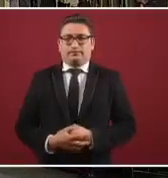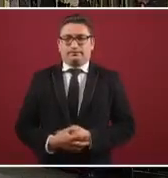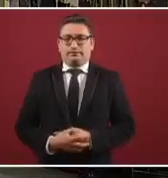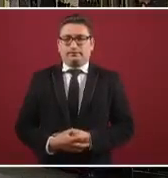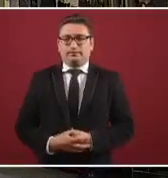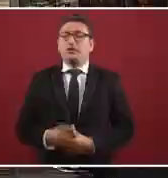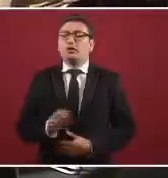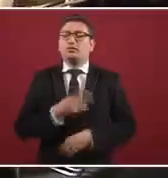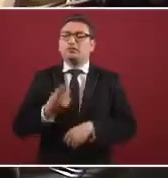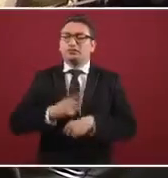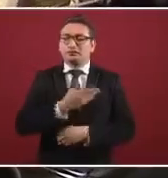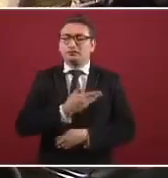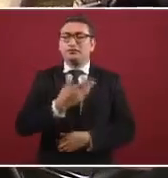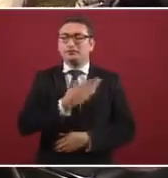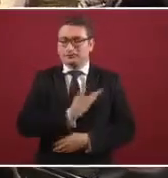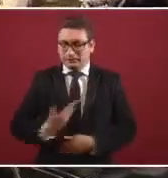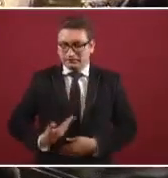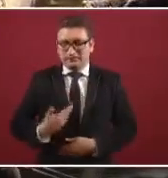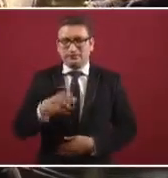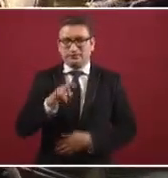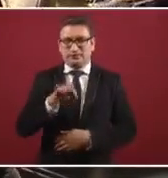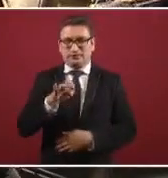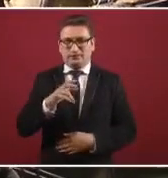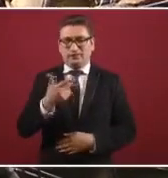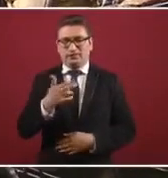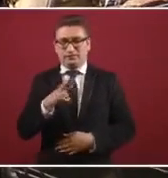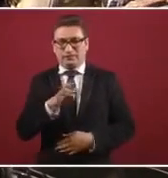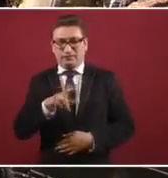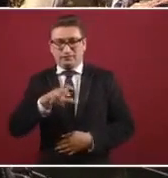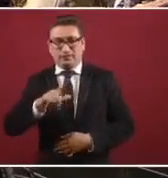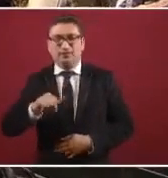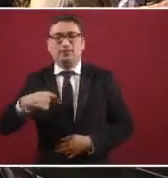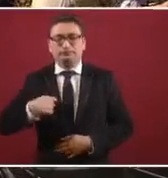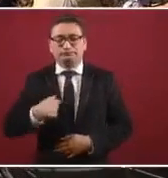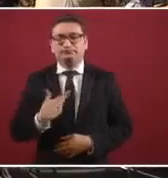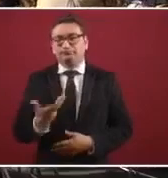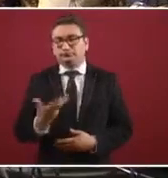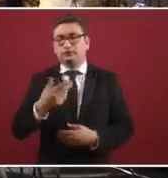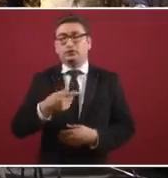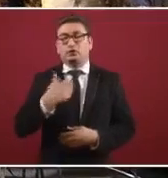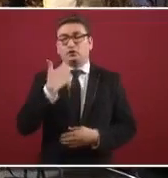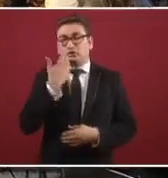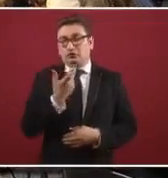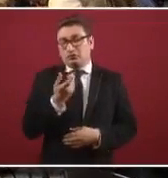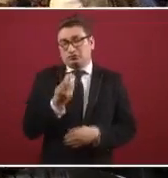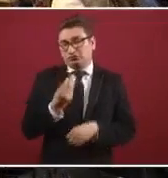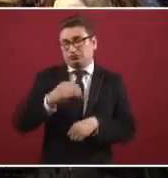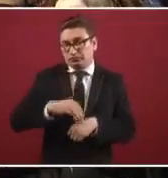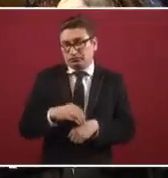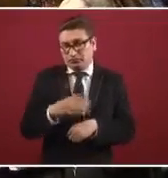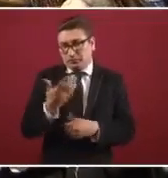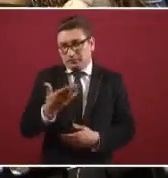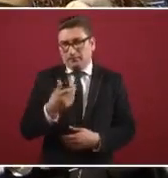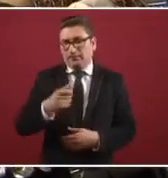Muy buenos días, presidente. Rafael Herrera, corresponsal de Sin Censura con Vicente Serrano. Para abonar un poco más de aquí del compañero, del